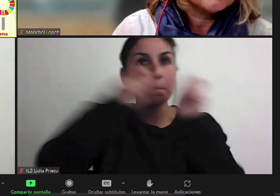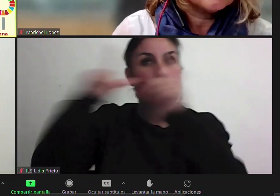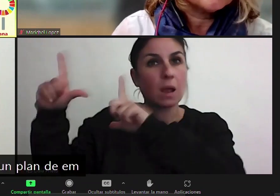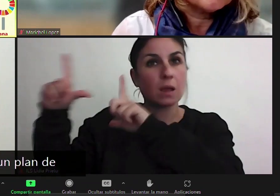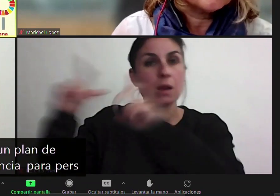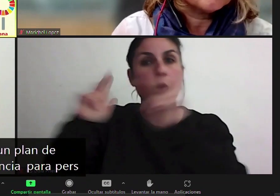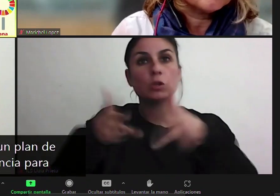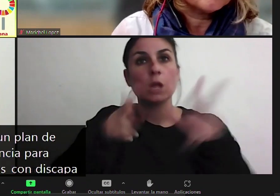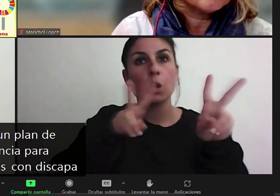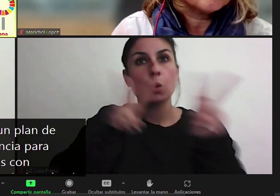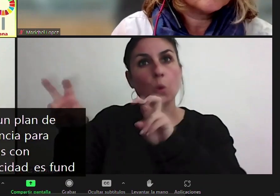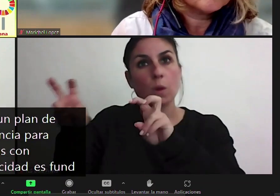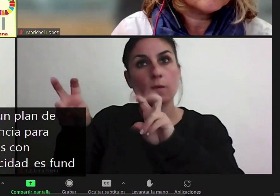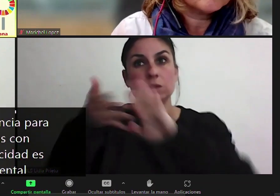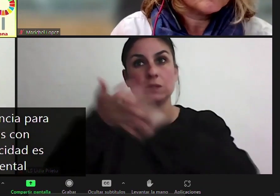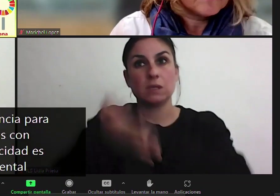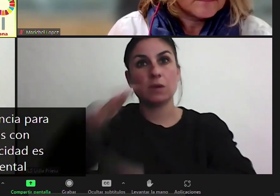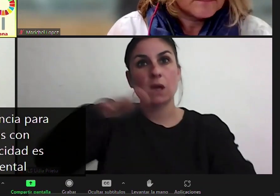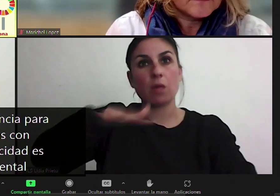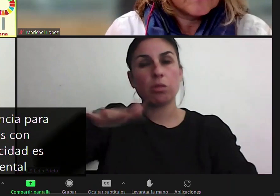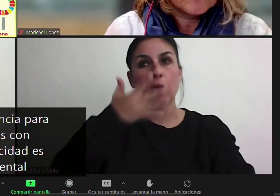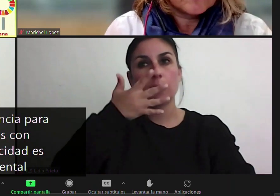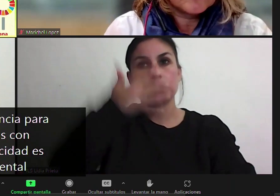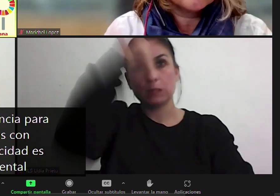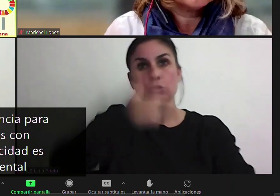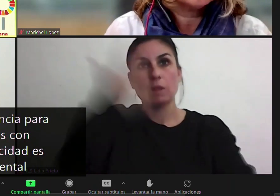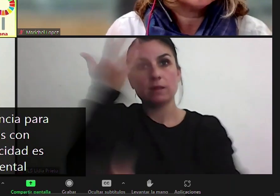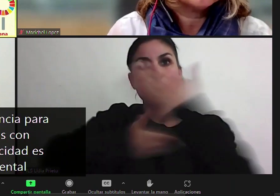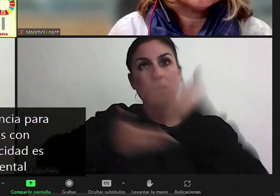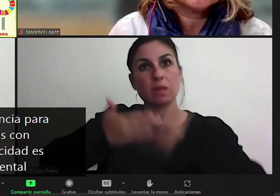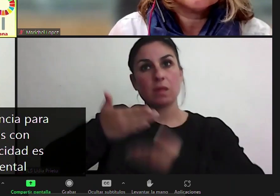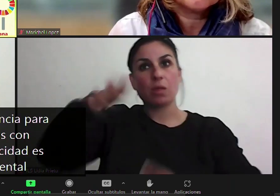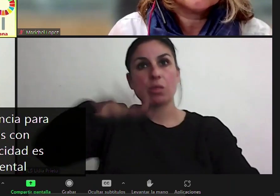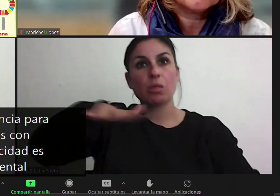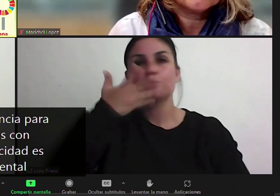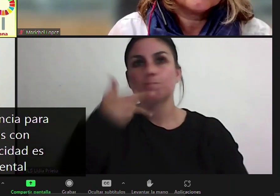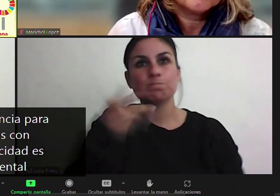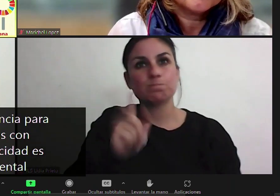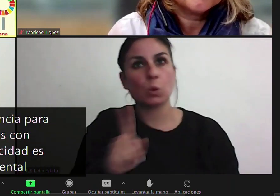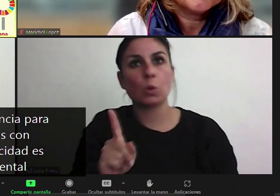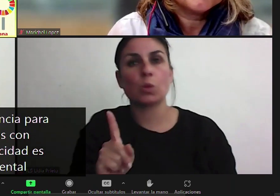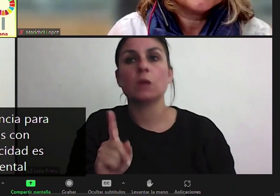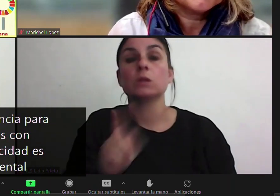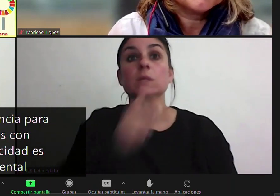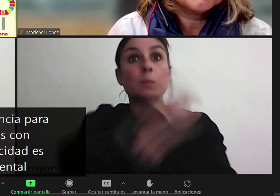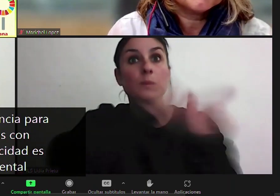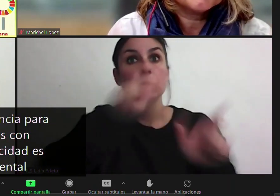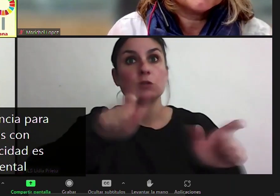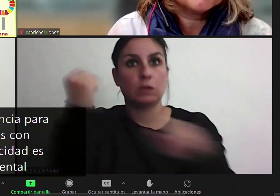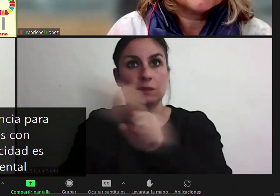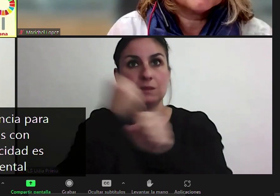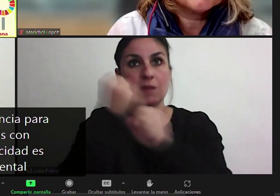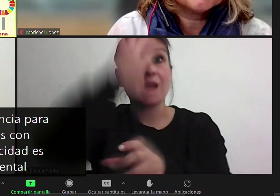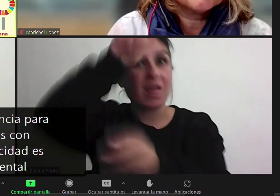es decir, es un entorno desconocido muchas veces para la persona con discapacidad, es fundamental que el personal del lugar